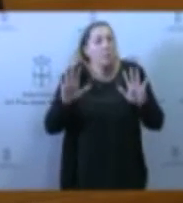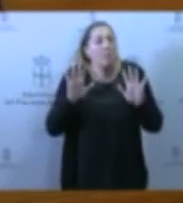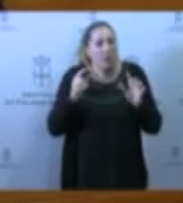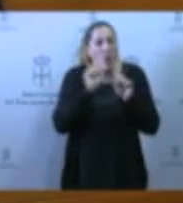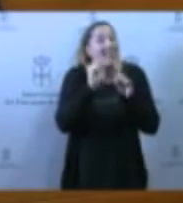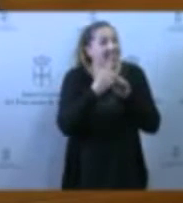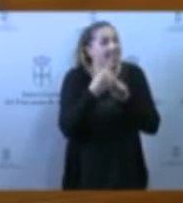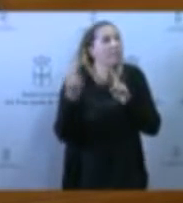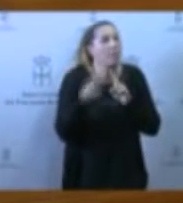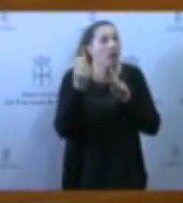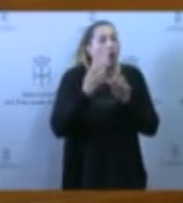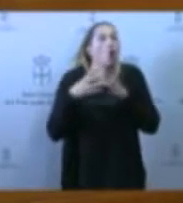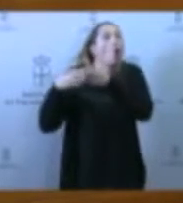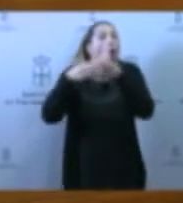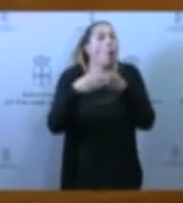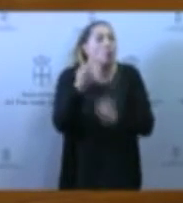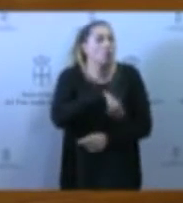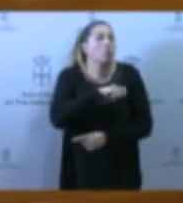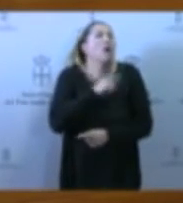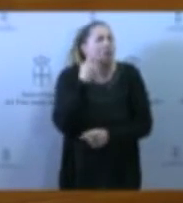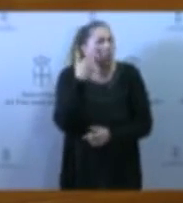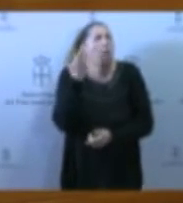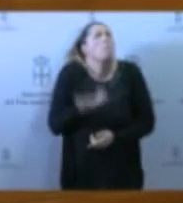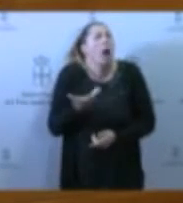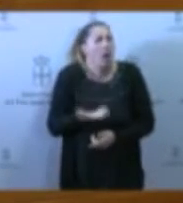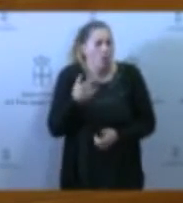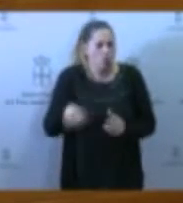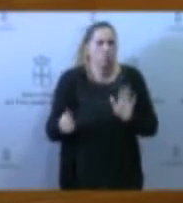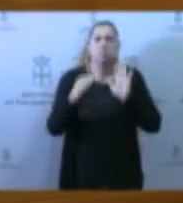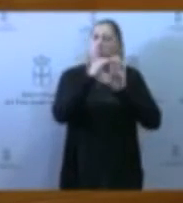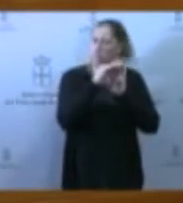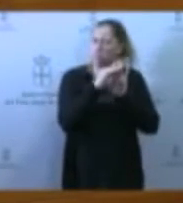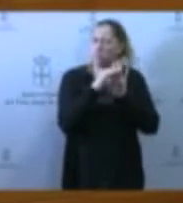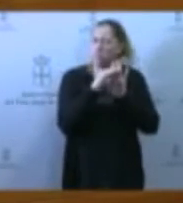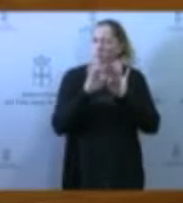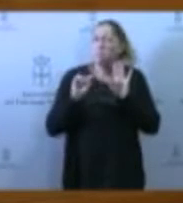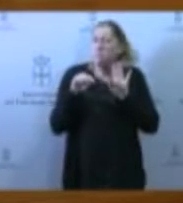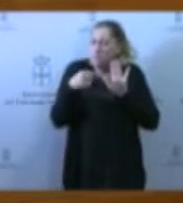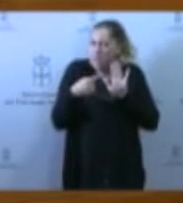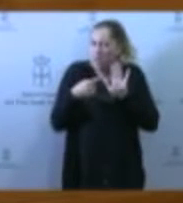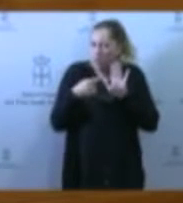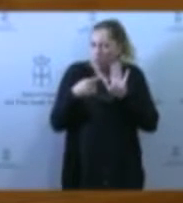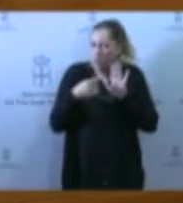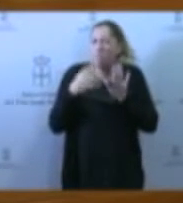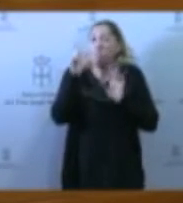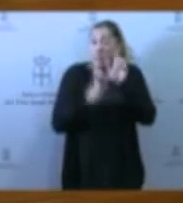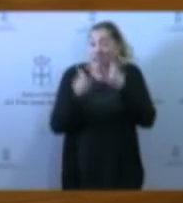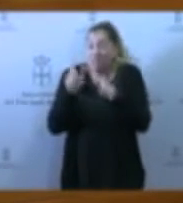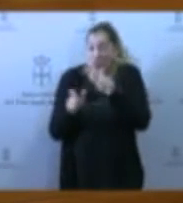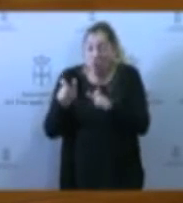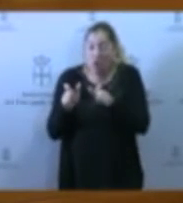que en el conjunto de España. Oiga, pongamos eso en valor y a partir de ahí, primero, con las personas que han